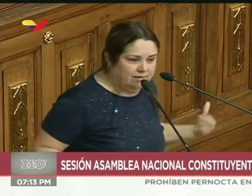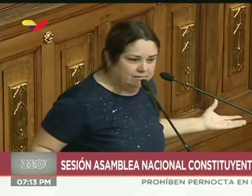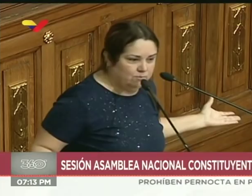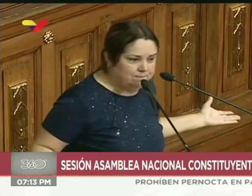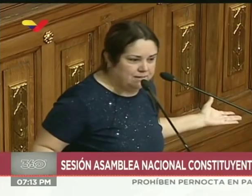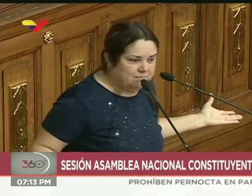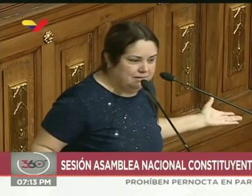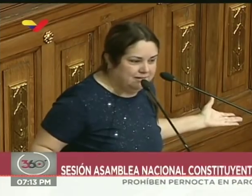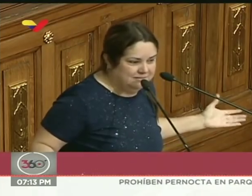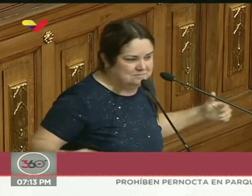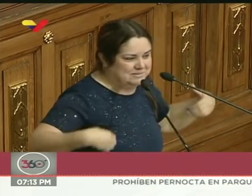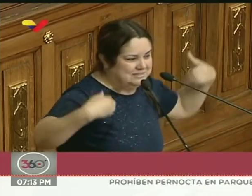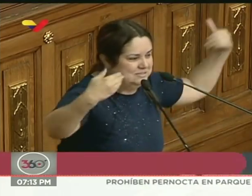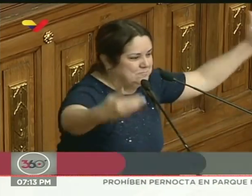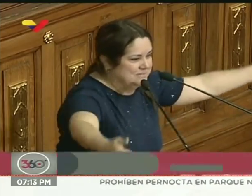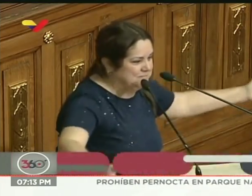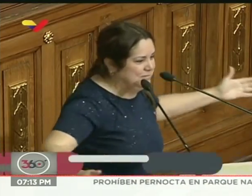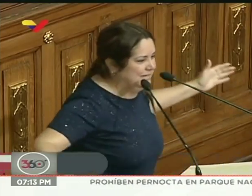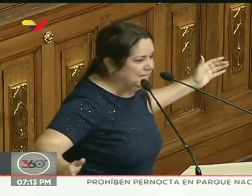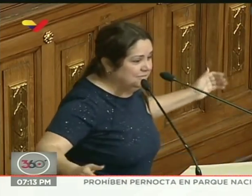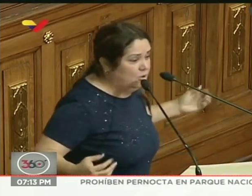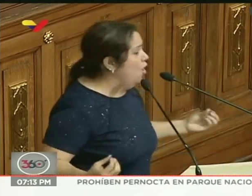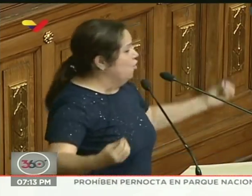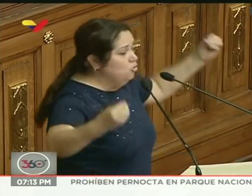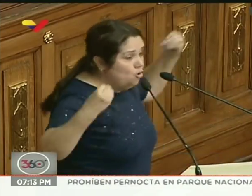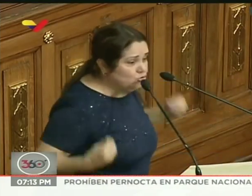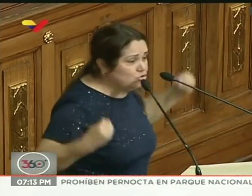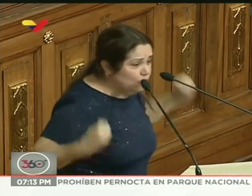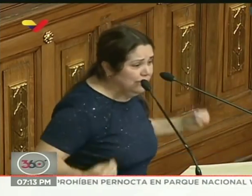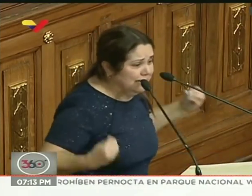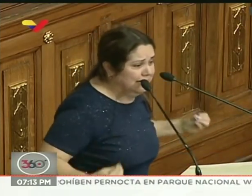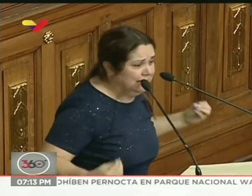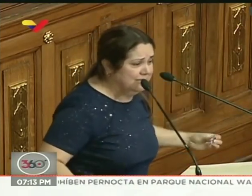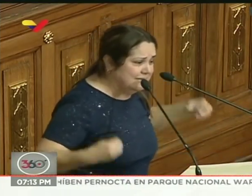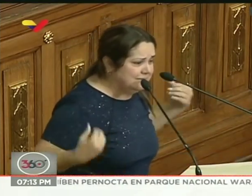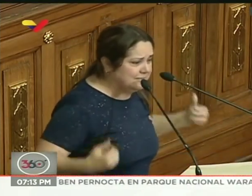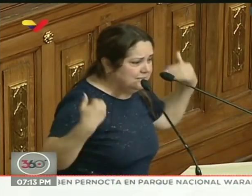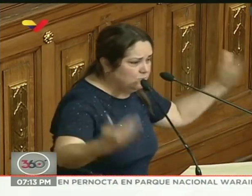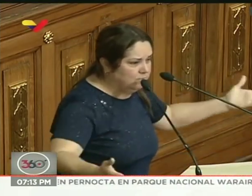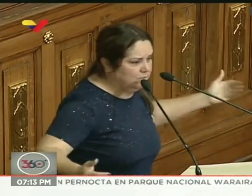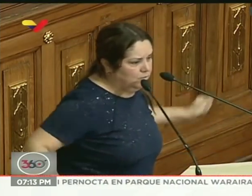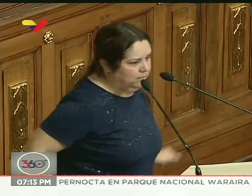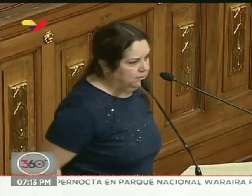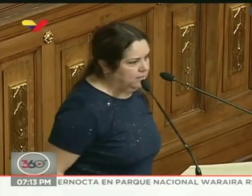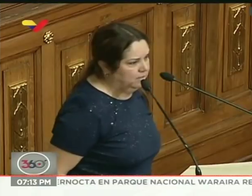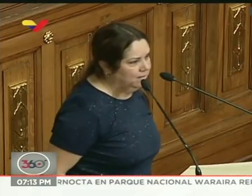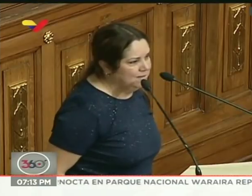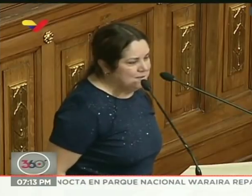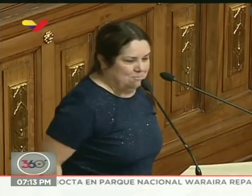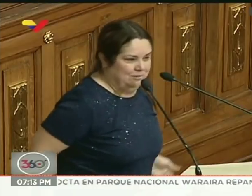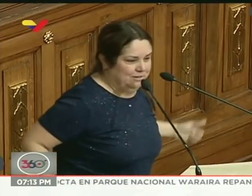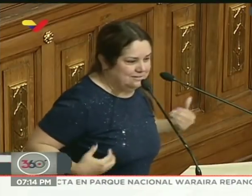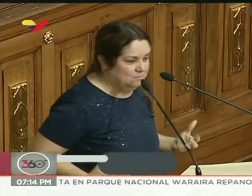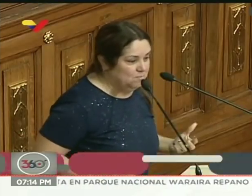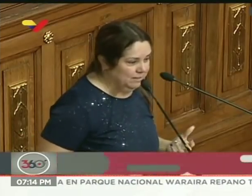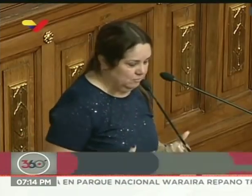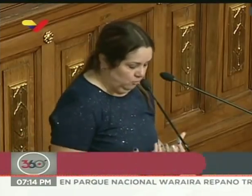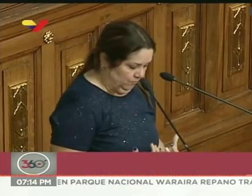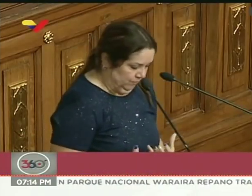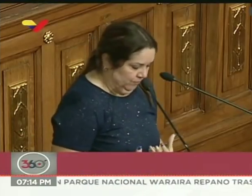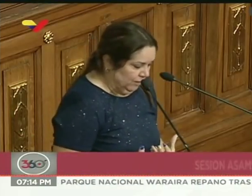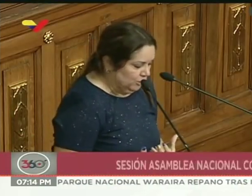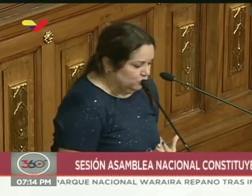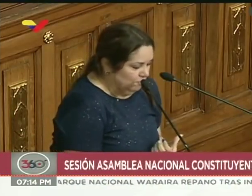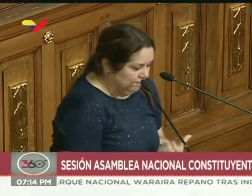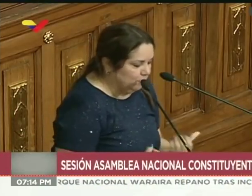que puede ser hasta una paramilitar y se me está haciendo pasar por la alcaldesa. Yo: no, yo soy la alcaldesa, necesito hablar con el general. Bueno, en ese